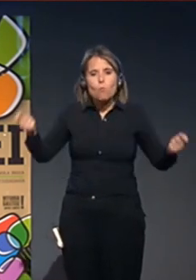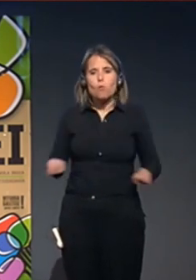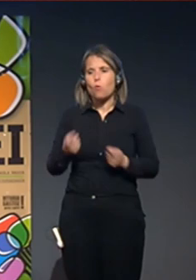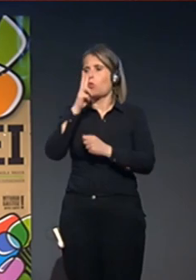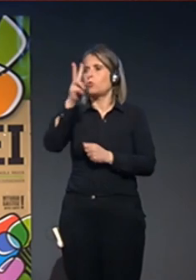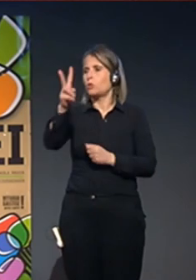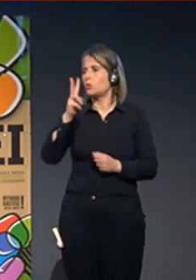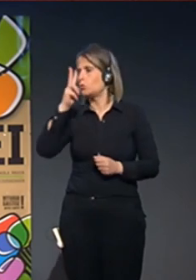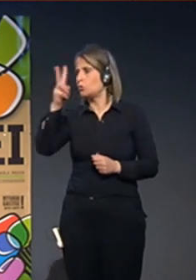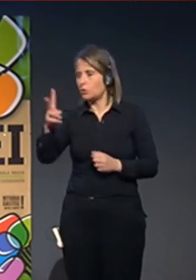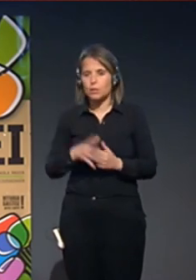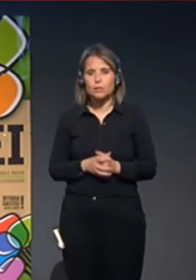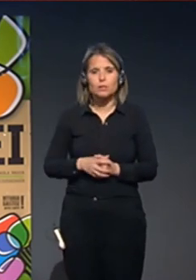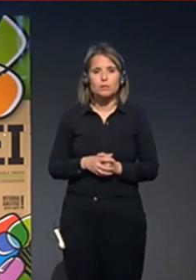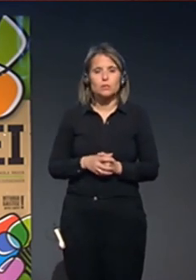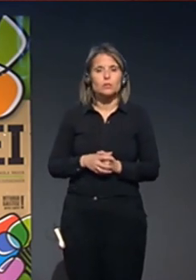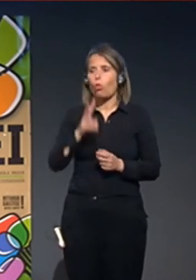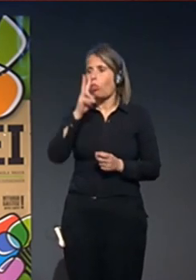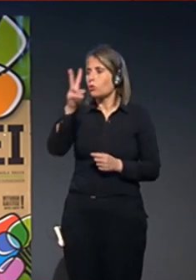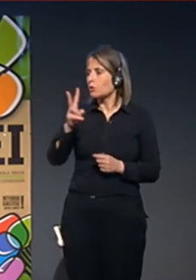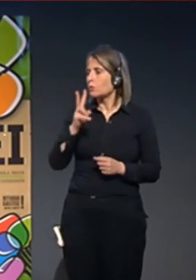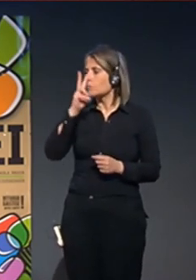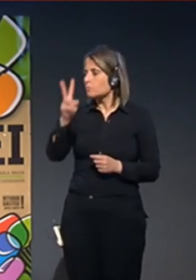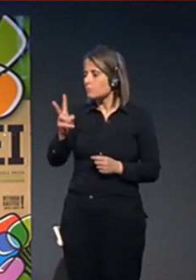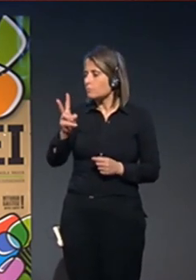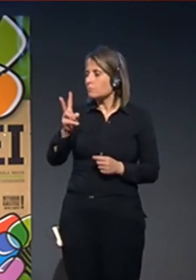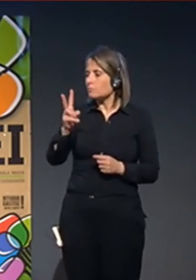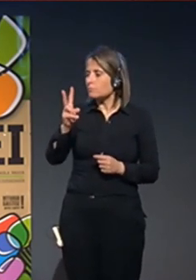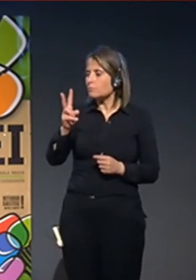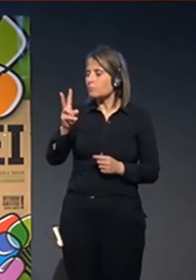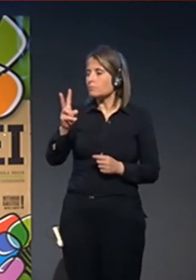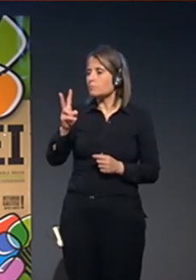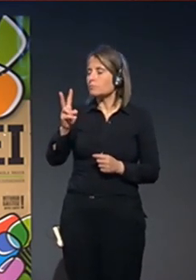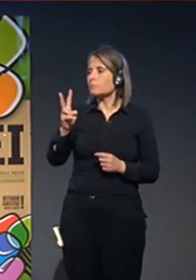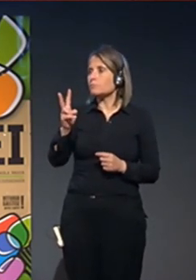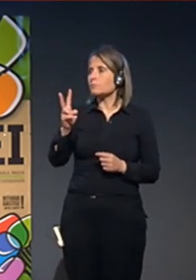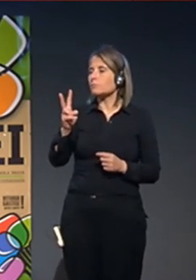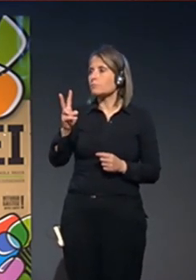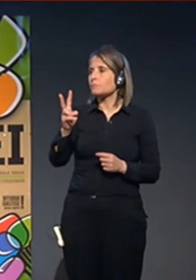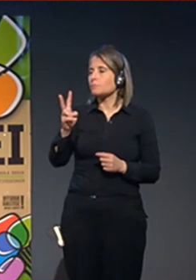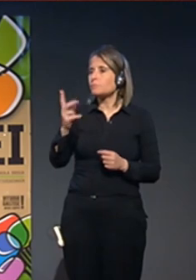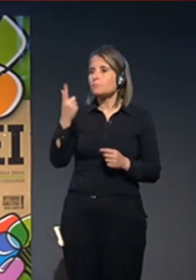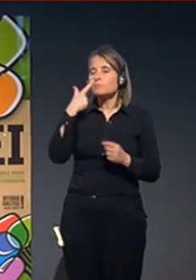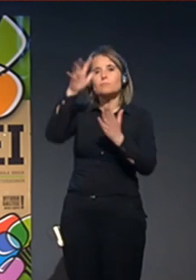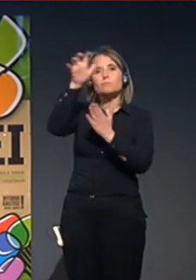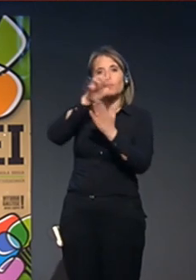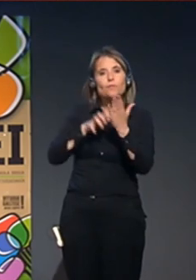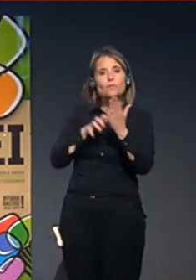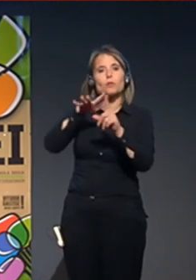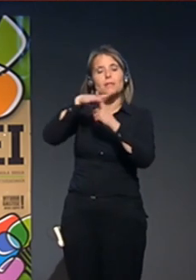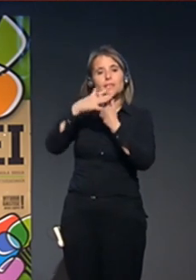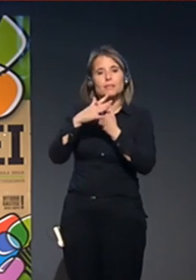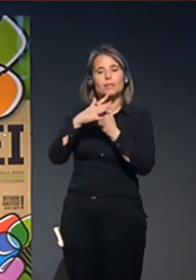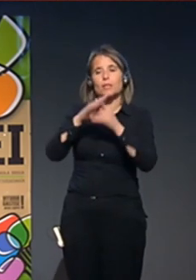dos años Ay Dios mío vale No siga publicando cada dos años es un informe sobre la situación del